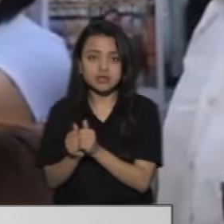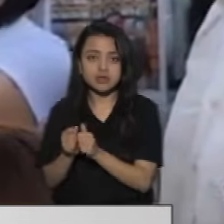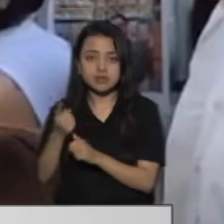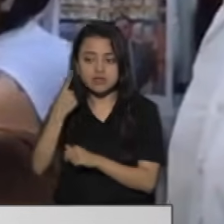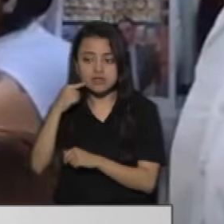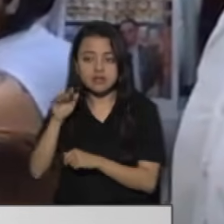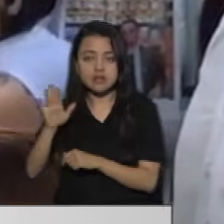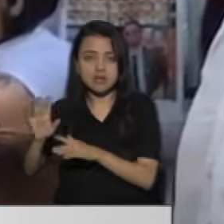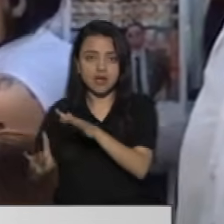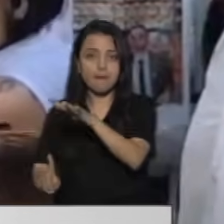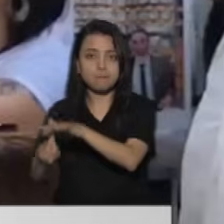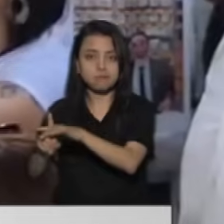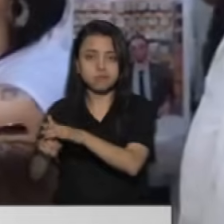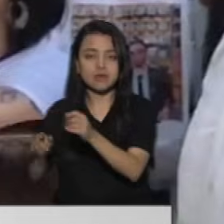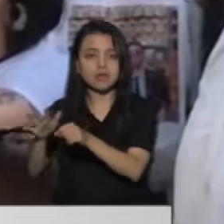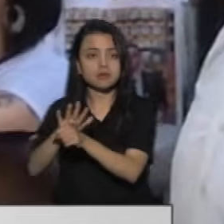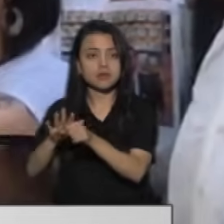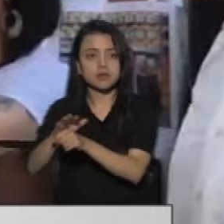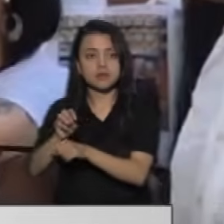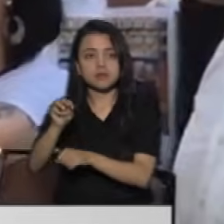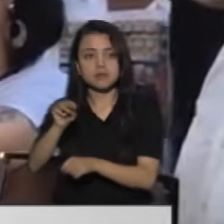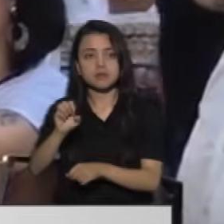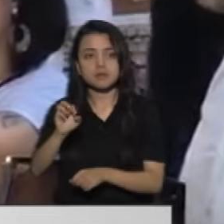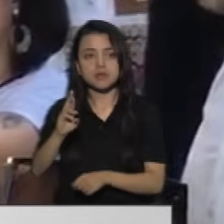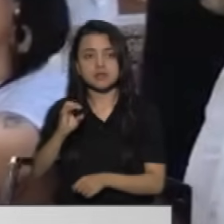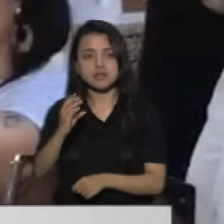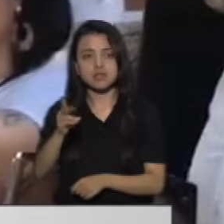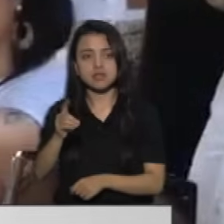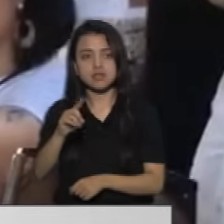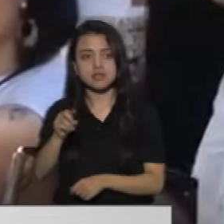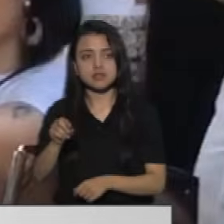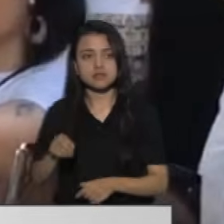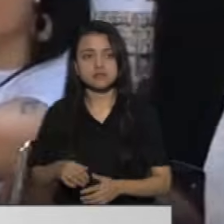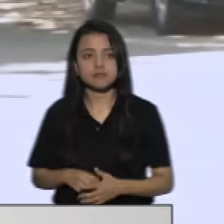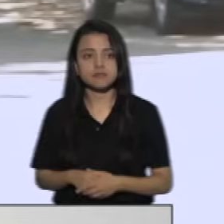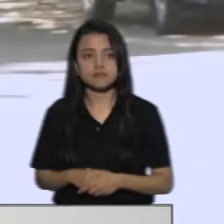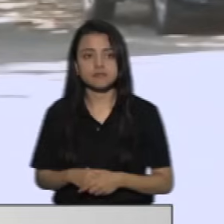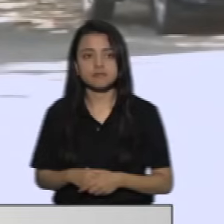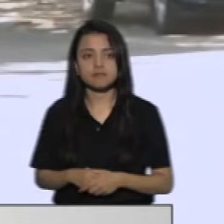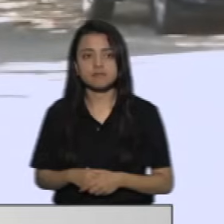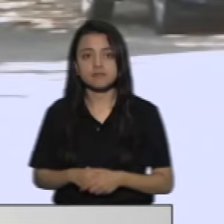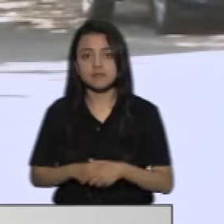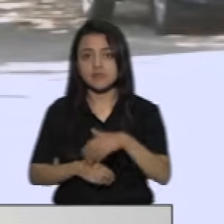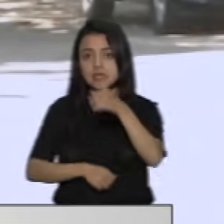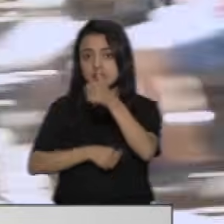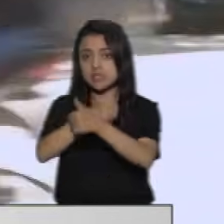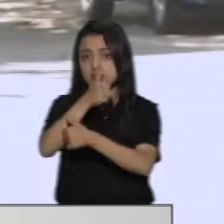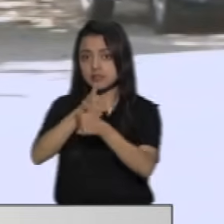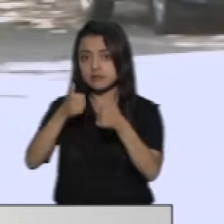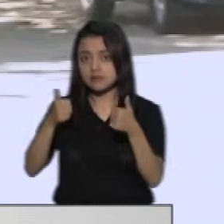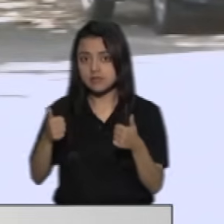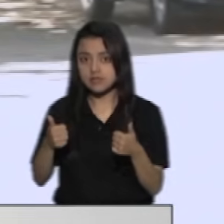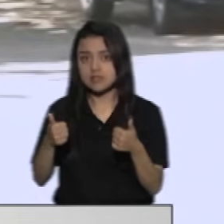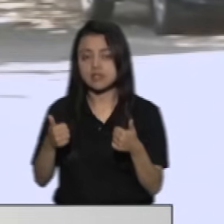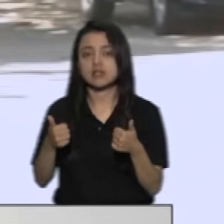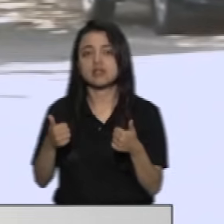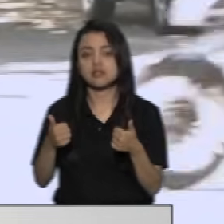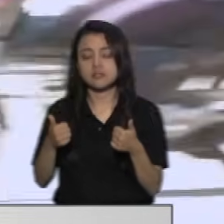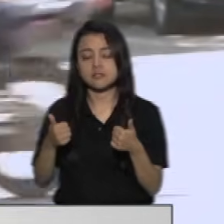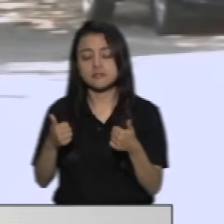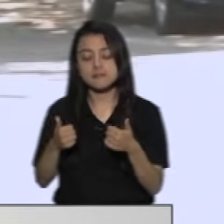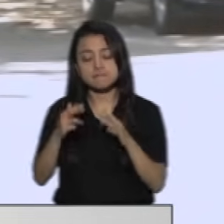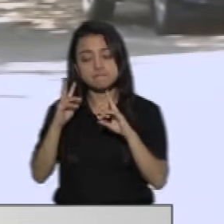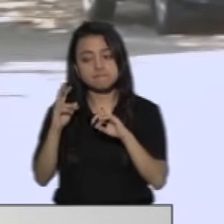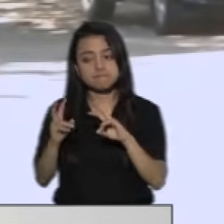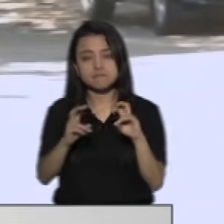barrio Las Mercedes. Mientras tanto, las autoridades adelantan la investigación y ofrecieron 50 millones de